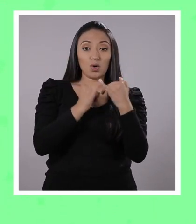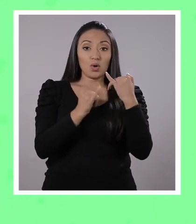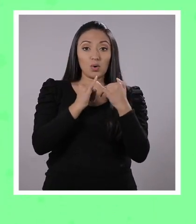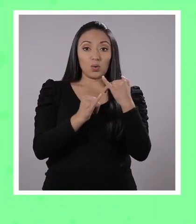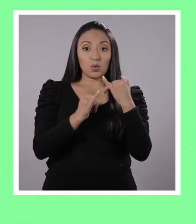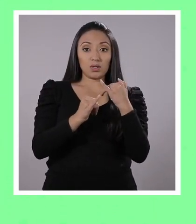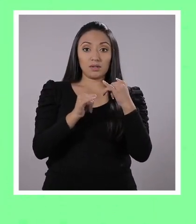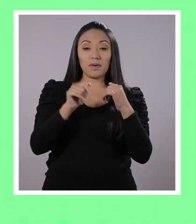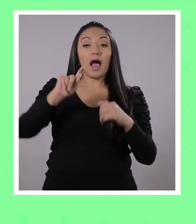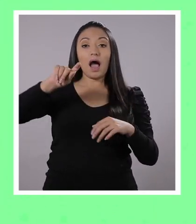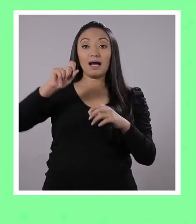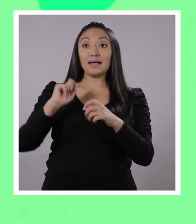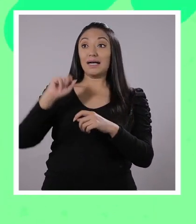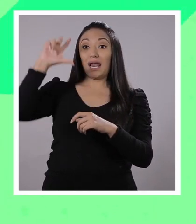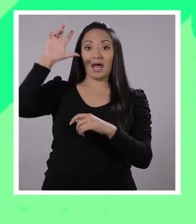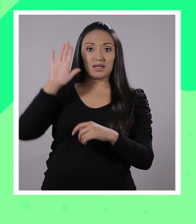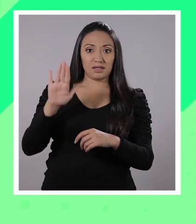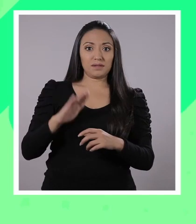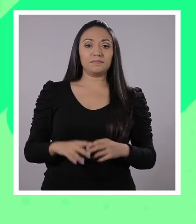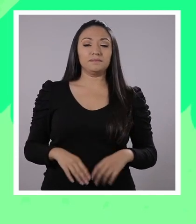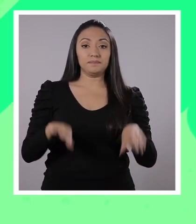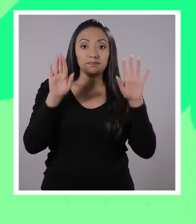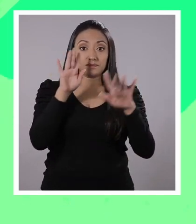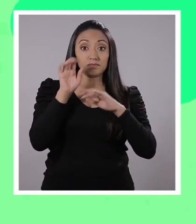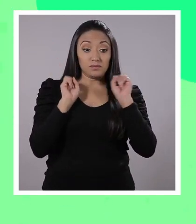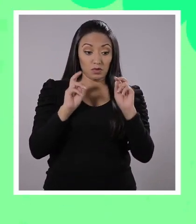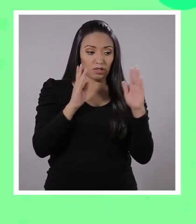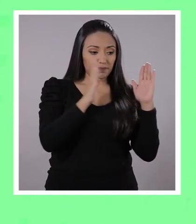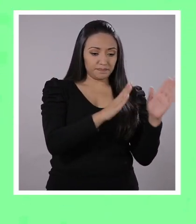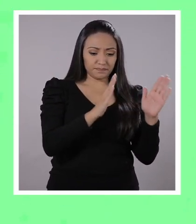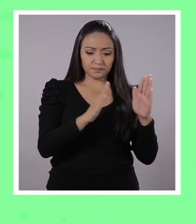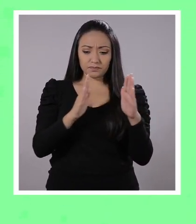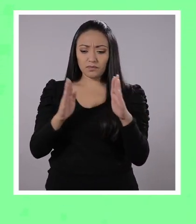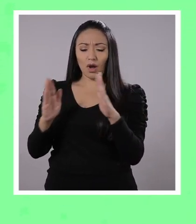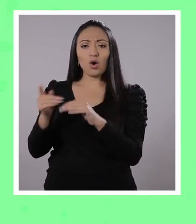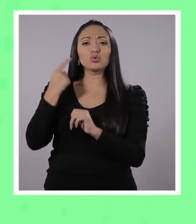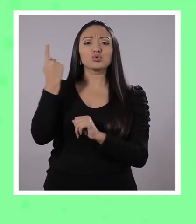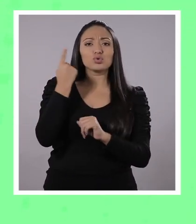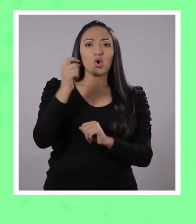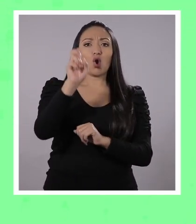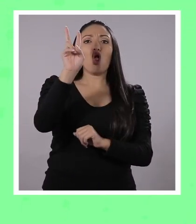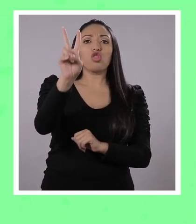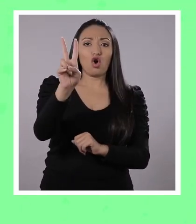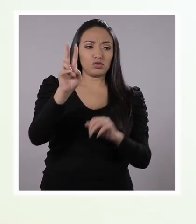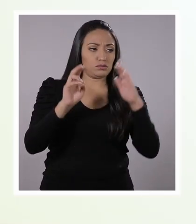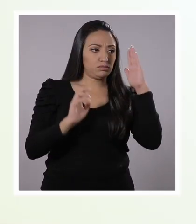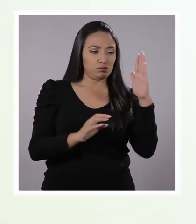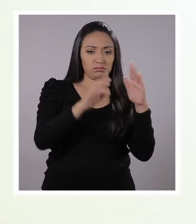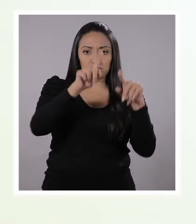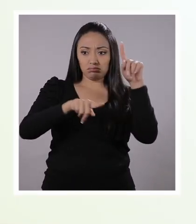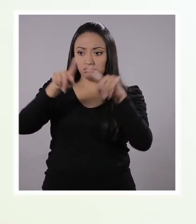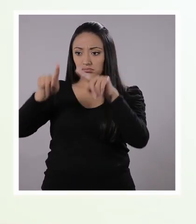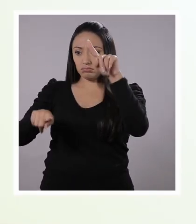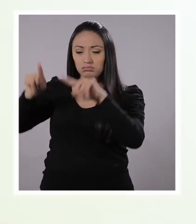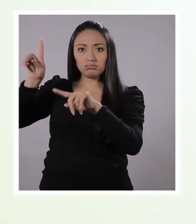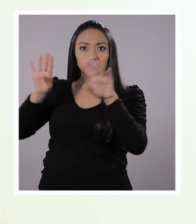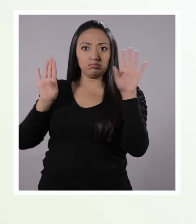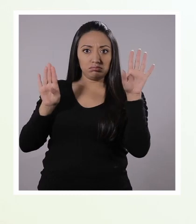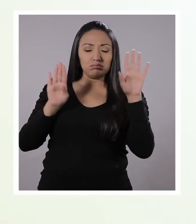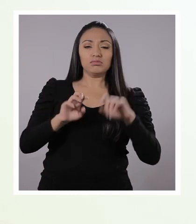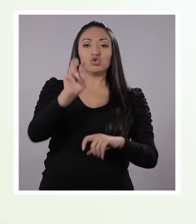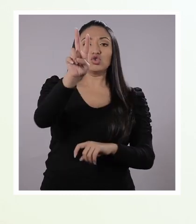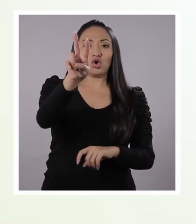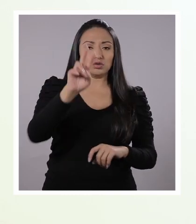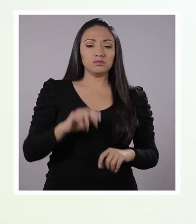Por último, tenemos una cuchara. Ok. En este caso, solamente tenemos dos tipos de cubiertos. Tenemos